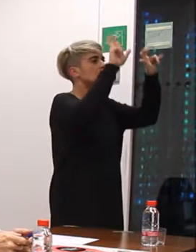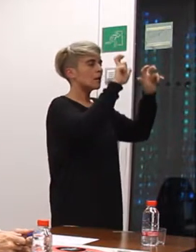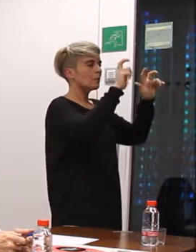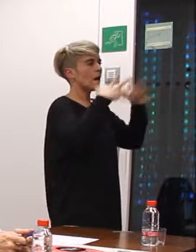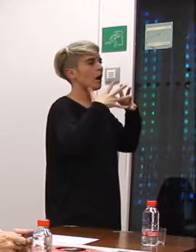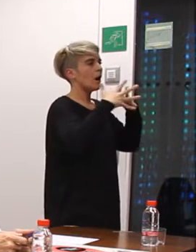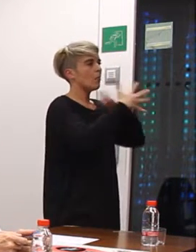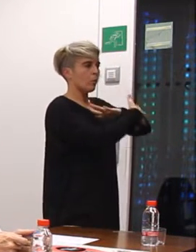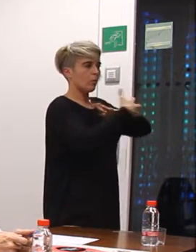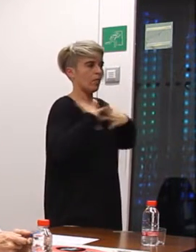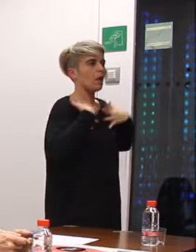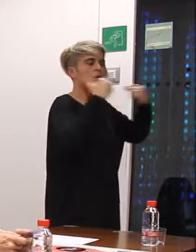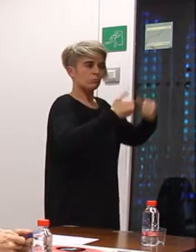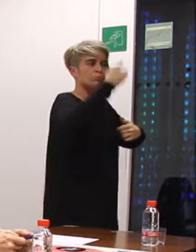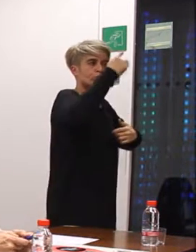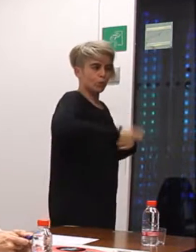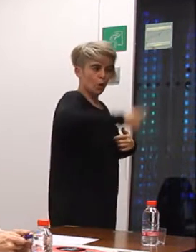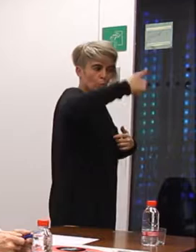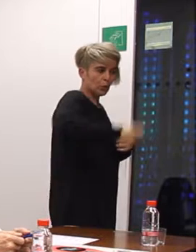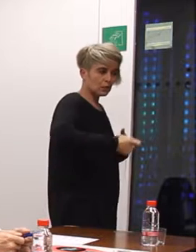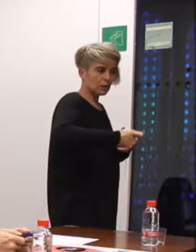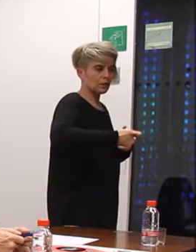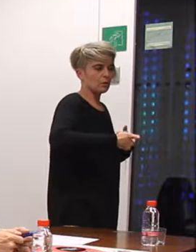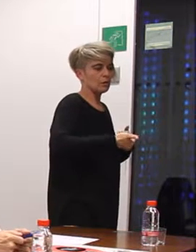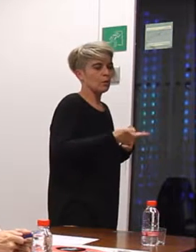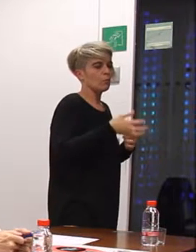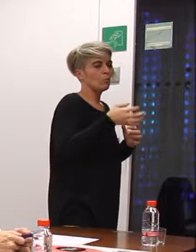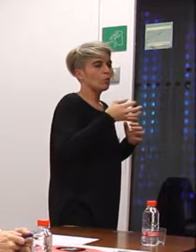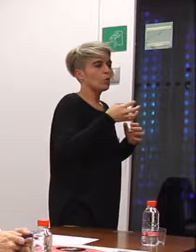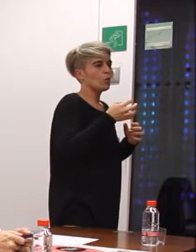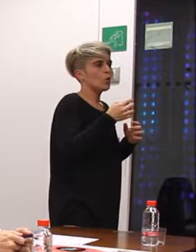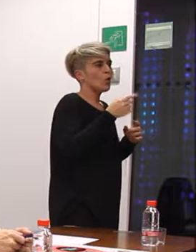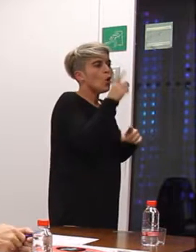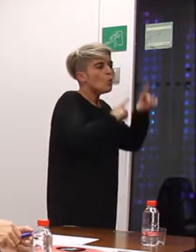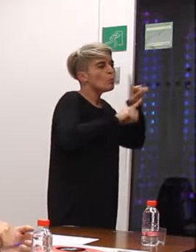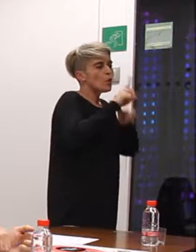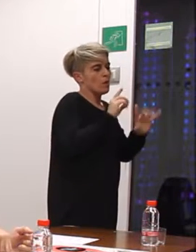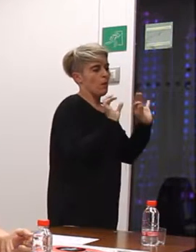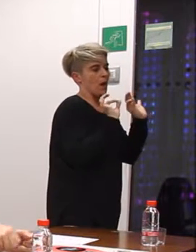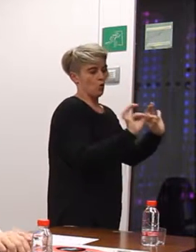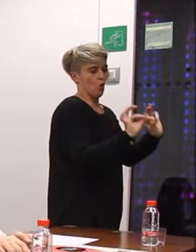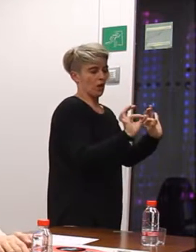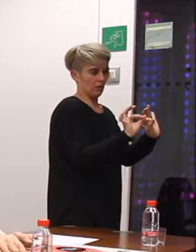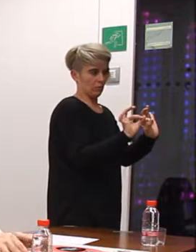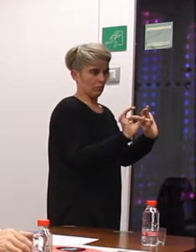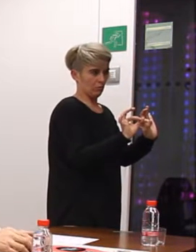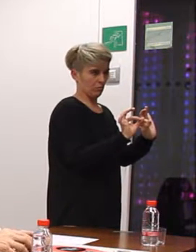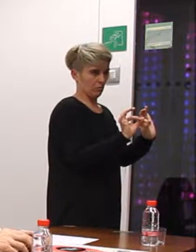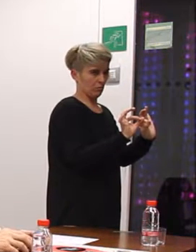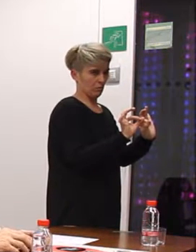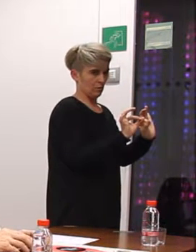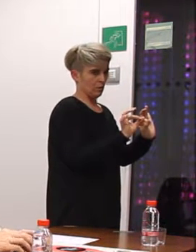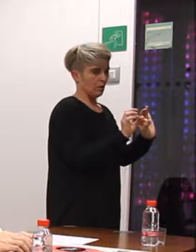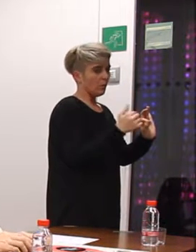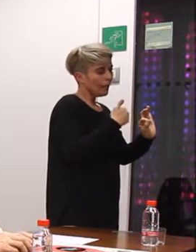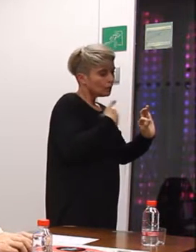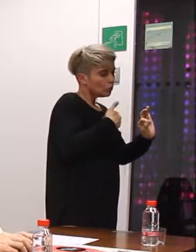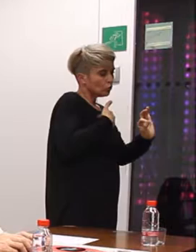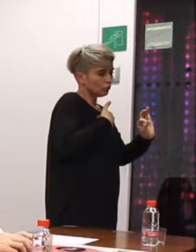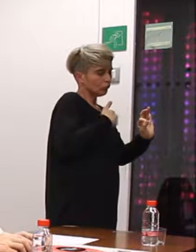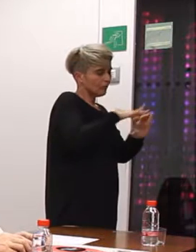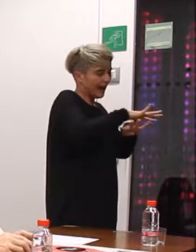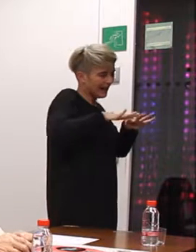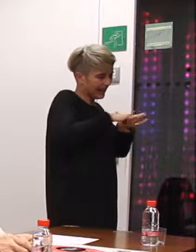importante por conceptualizar un problema concreto, ¿no?, de la pobreza. Sin embargo, para la red se nos